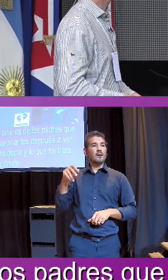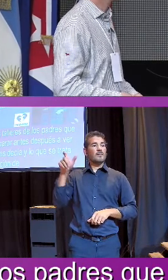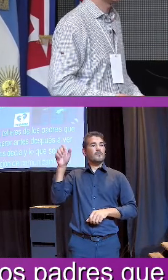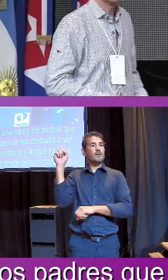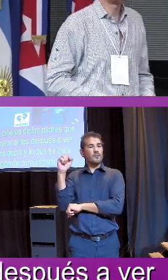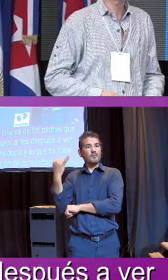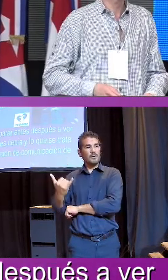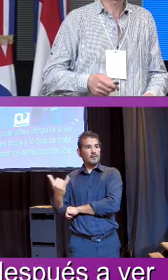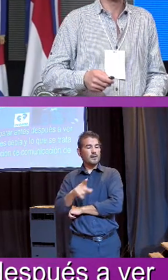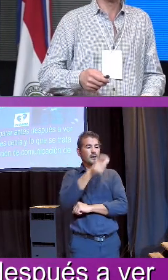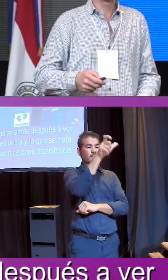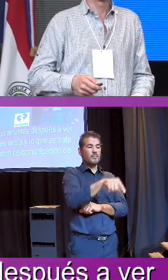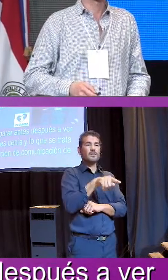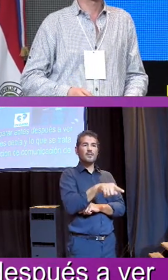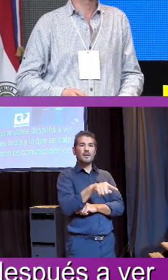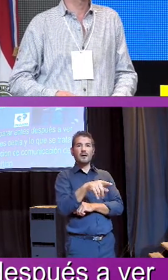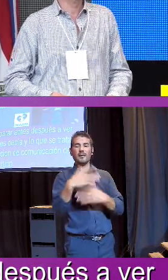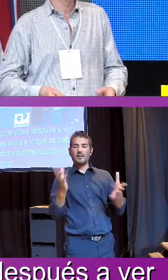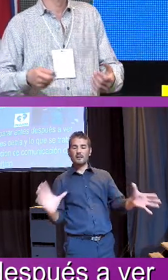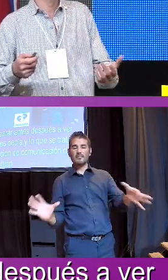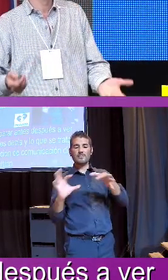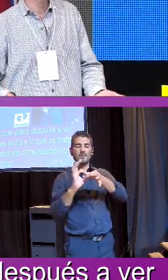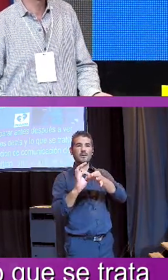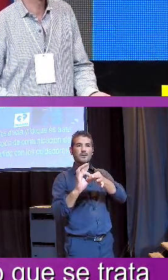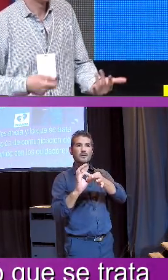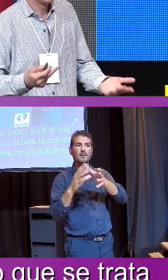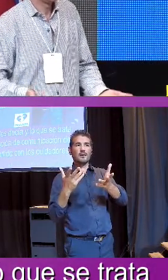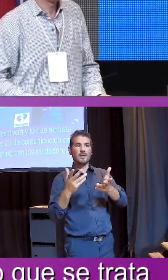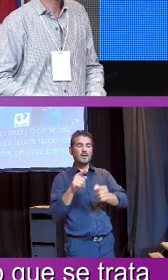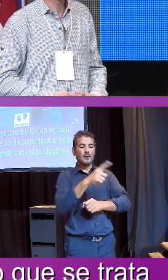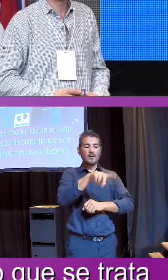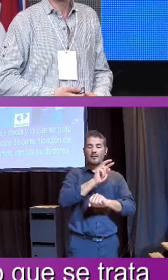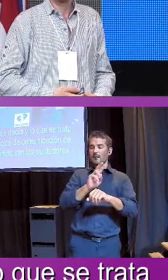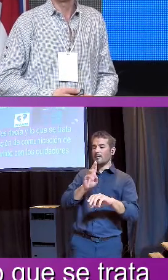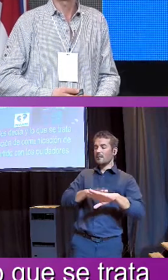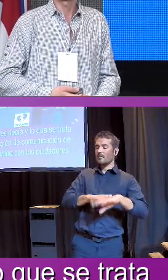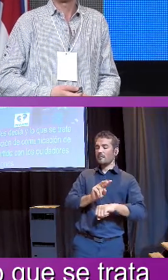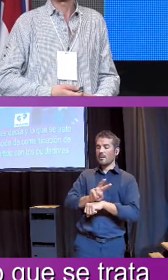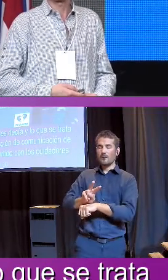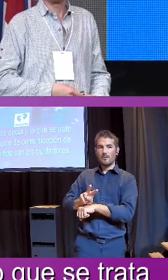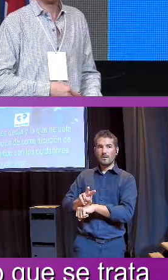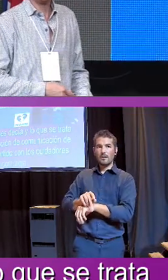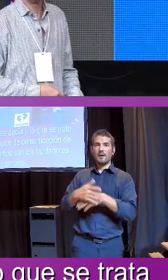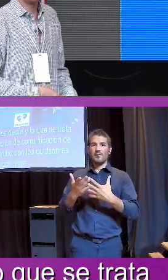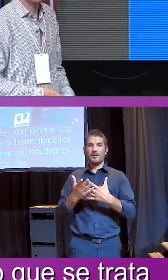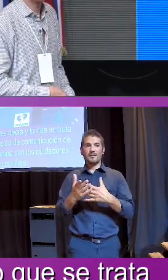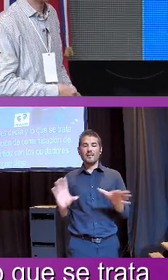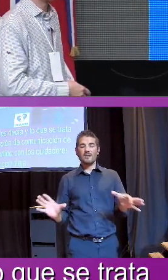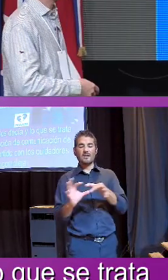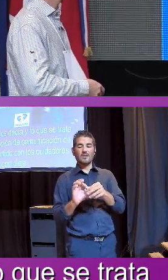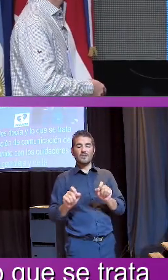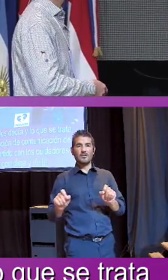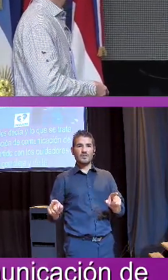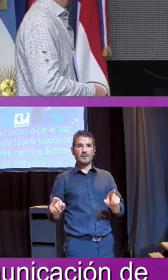atención conjunta, de placer compartido con los cuidadores, que son la raíz de la comunicación compleja, ¿sí? Y de las